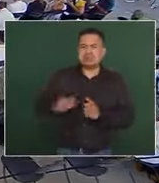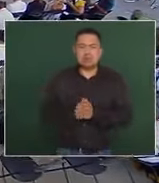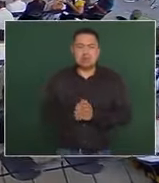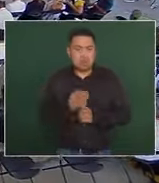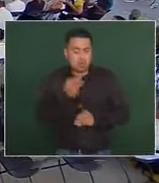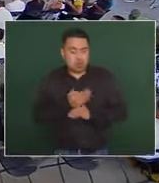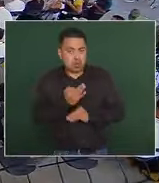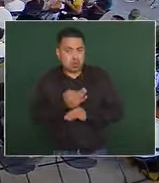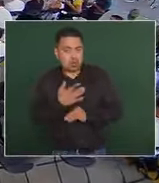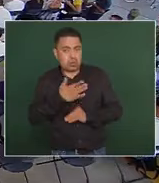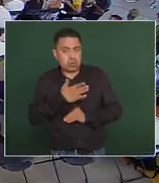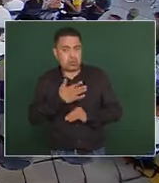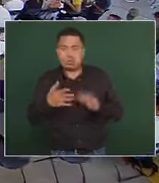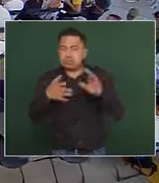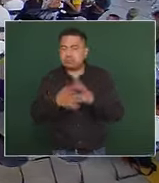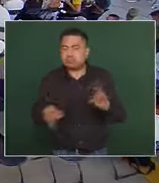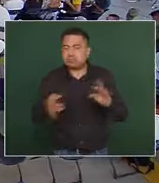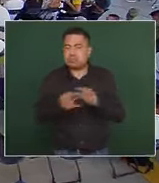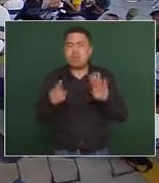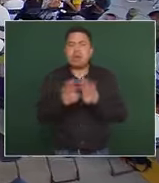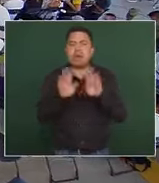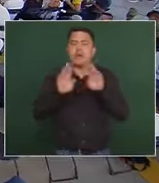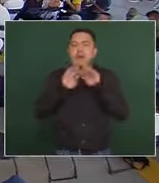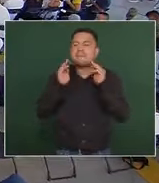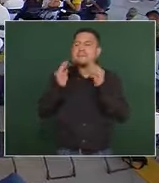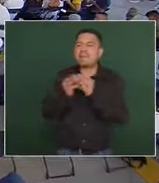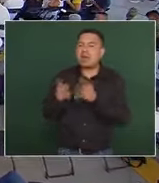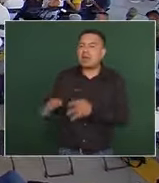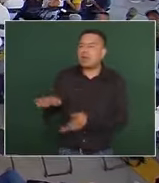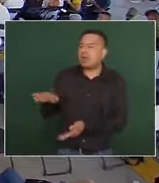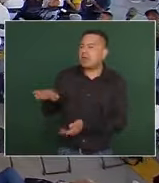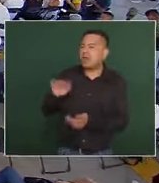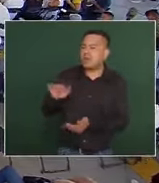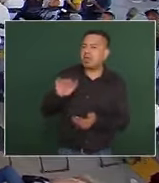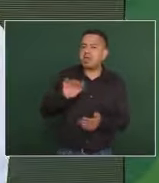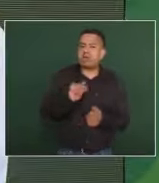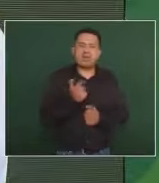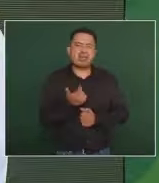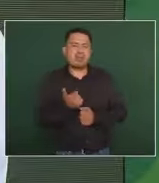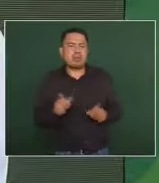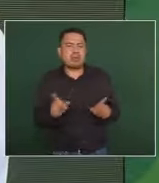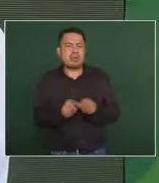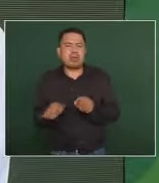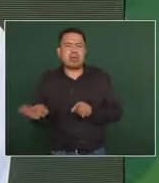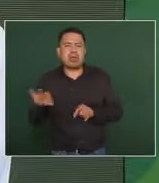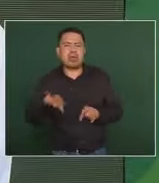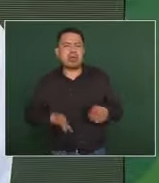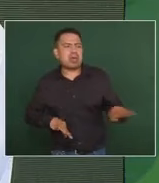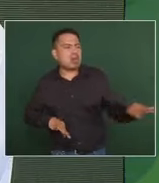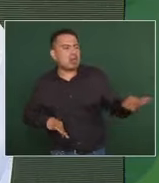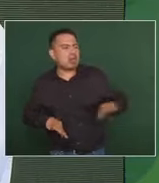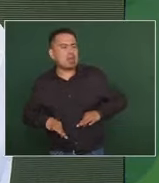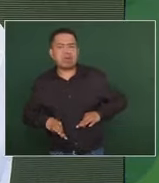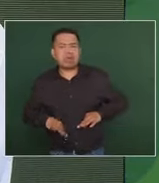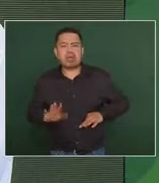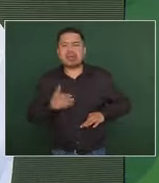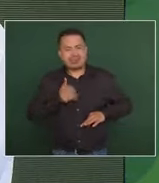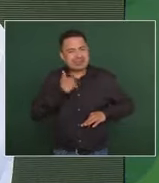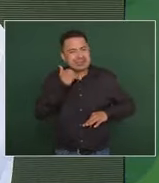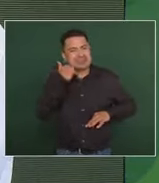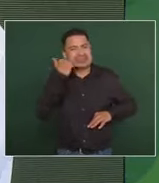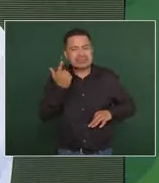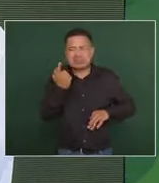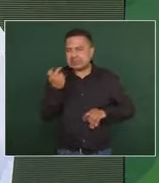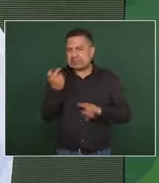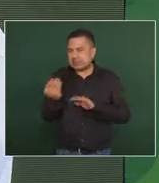Estamos hablando de la delincuencia que extorsiona. Entonces, queremos que se